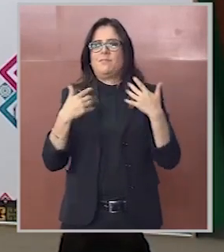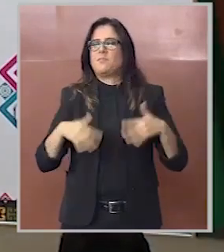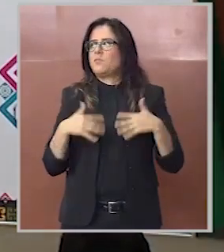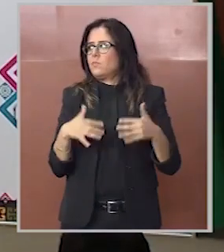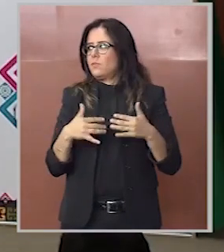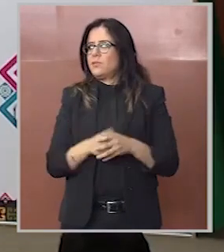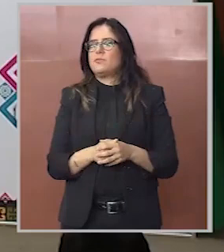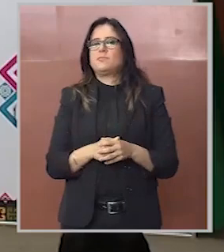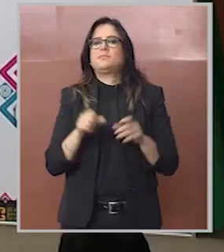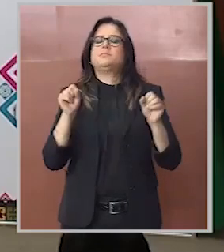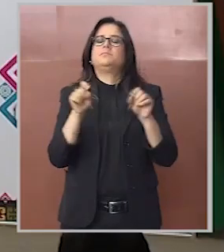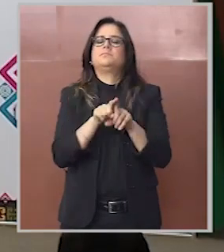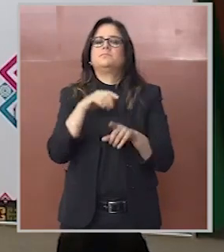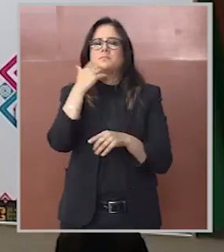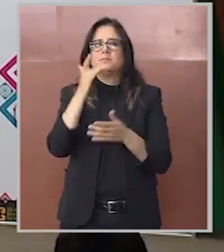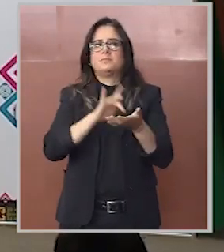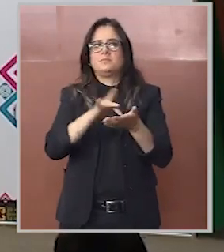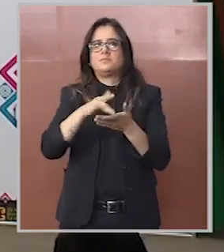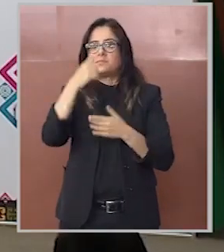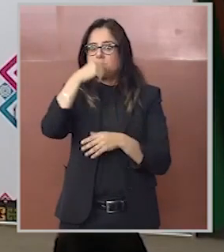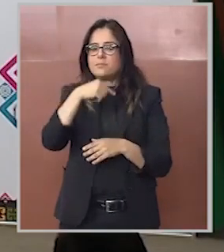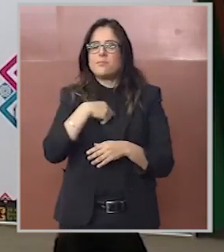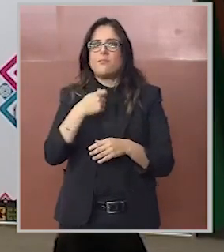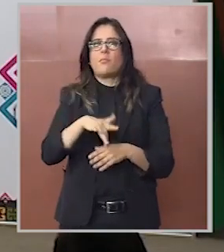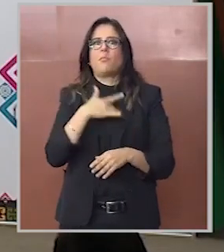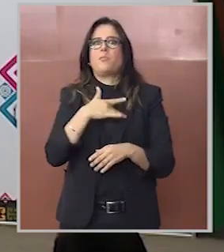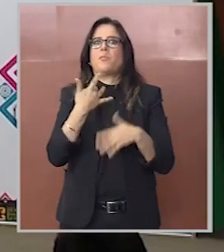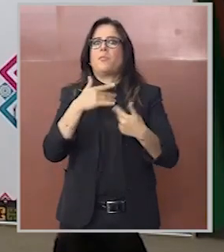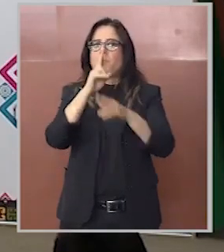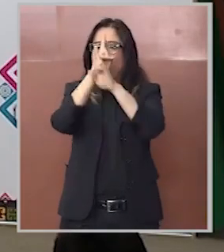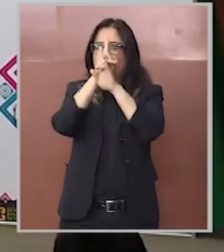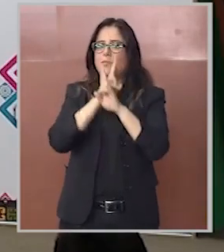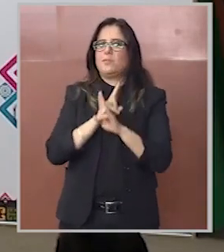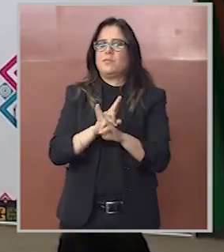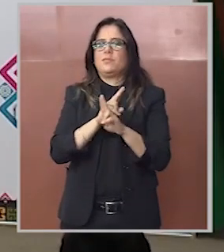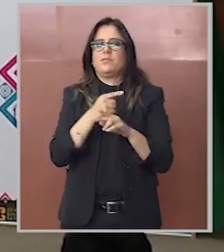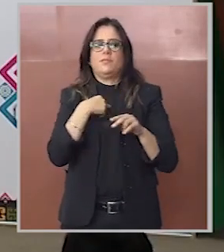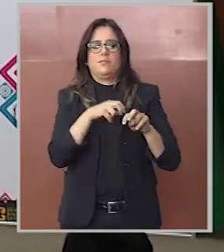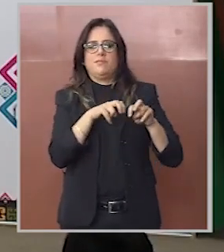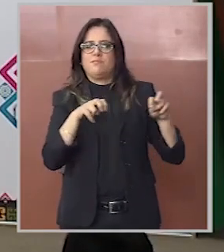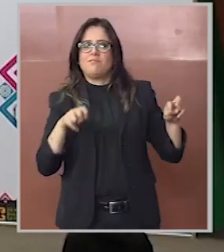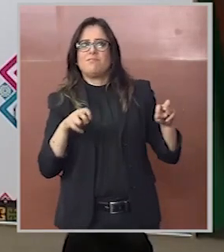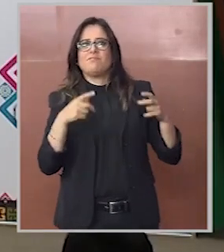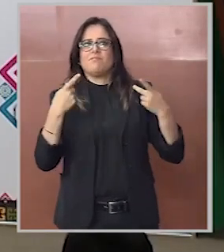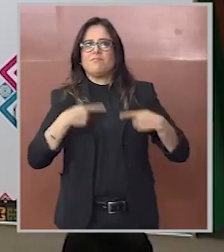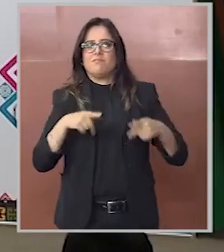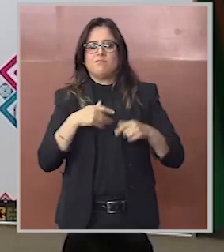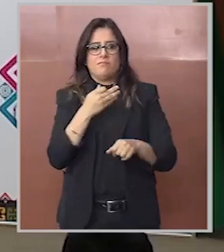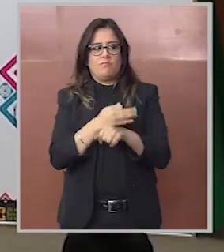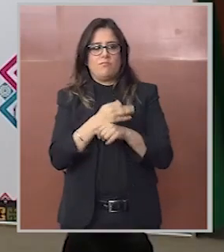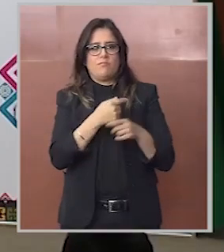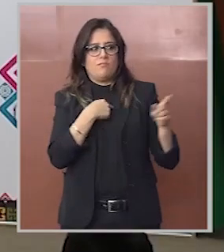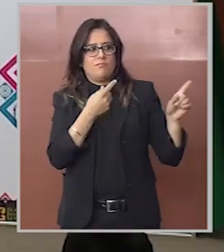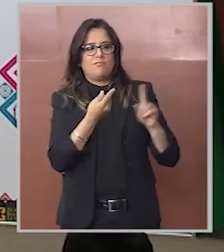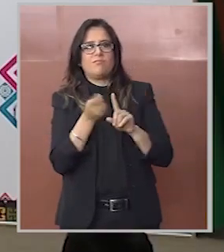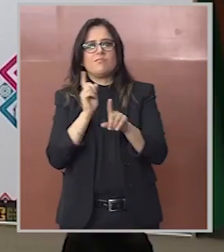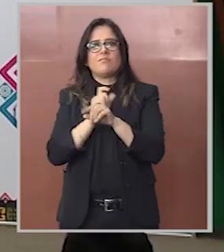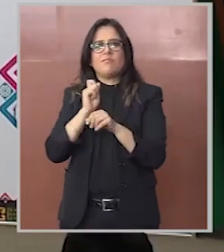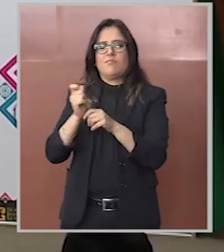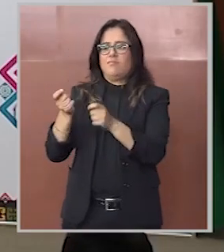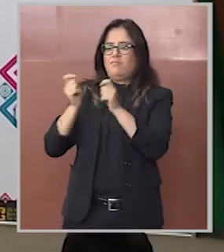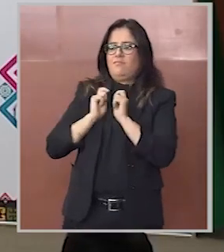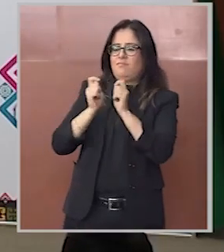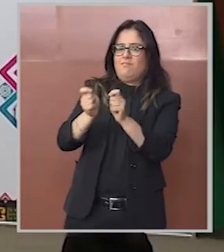este pues agradecer es para mí un honor compartir la mesa con la hermana yita y con las personas que que me han antecedido en el uso de la